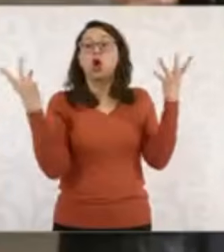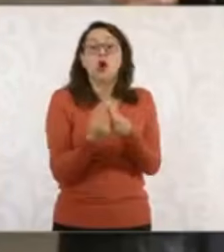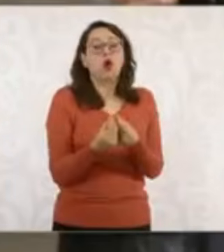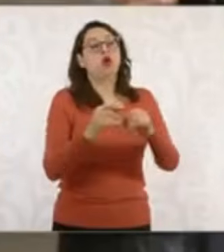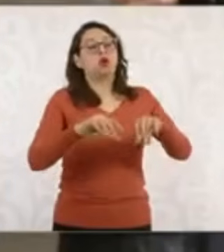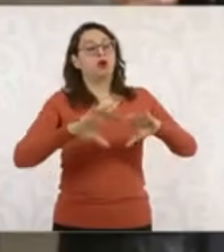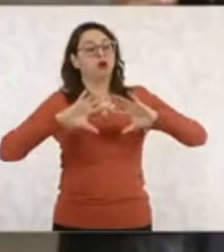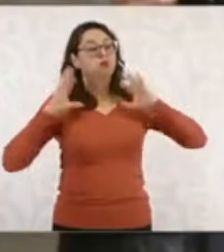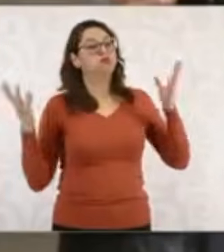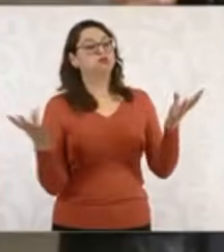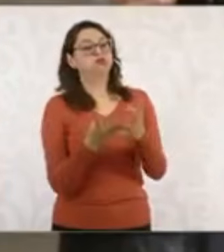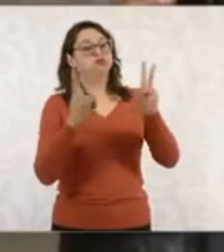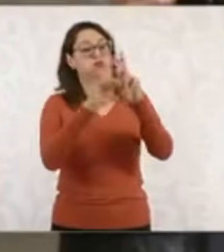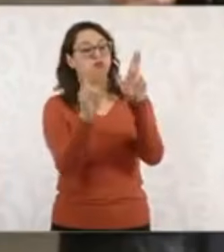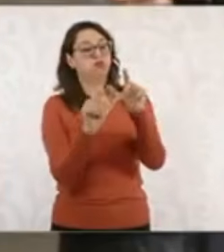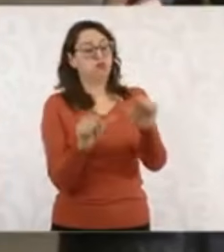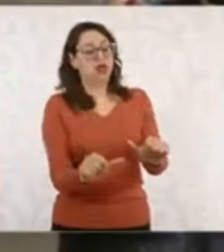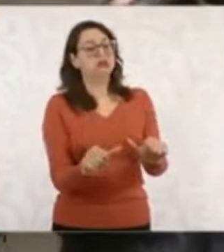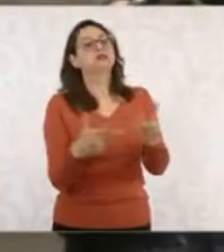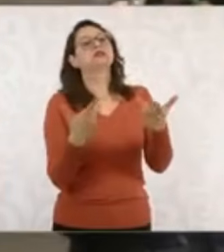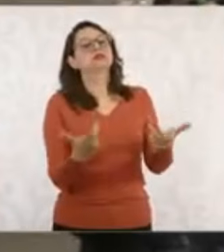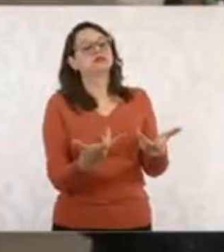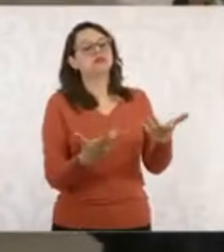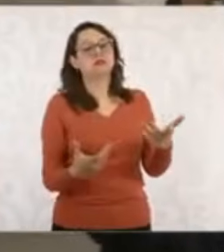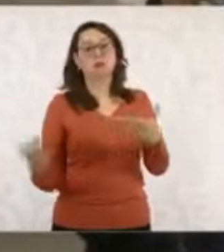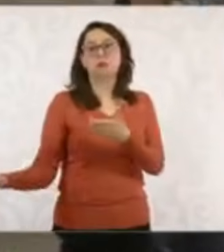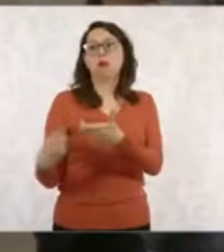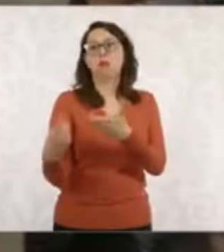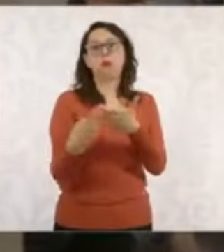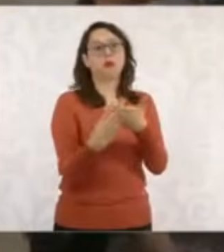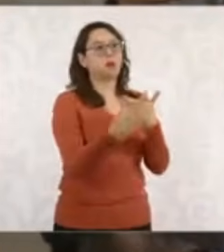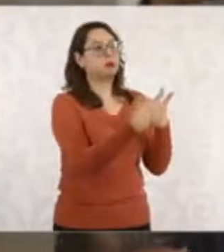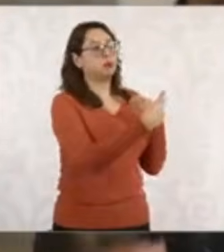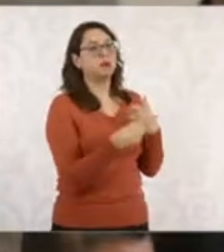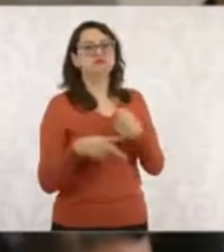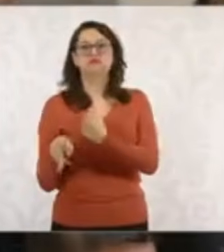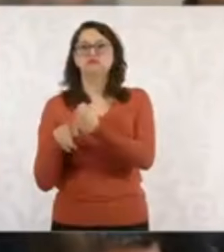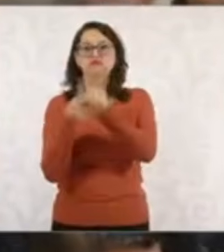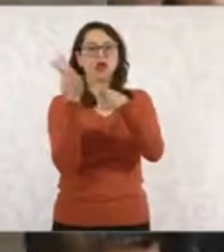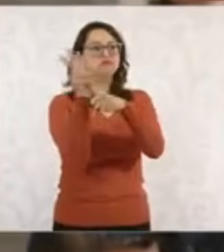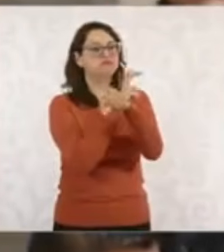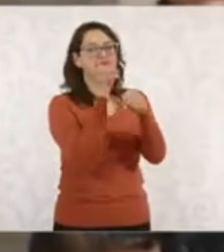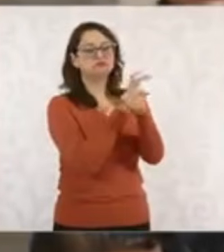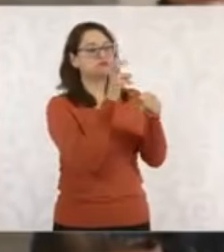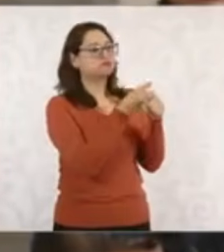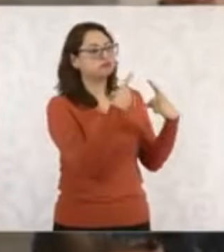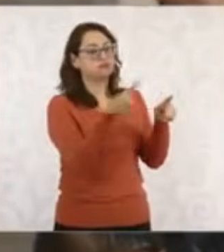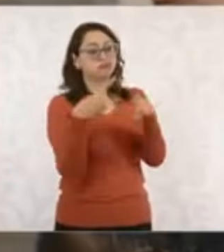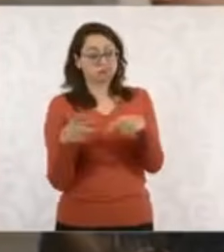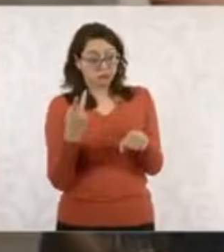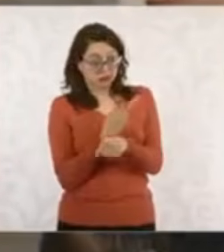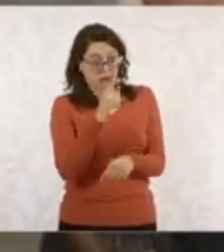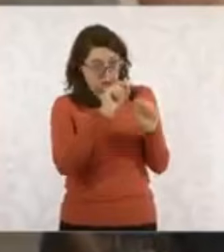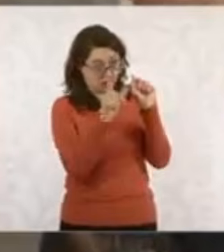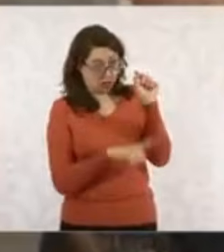en el marco del Foro Económico Mundial en Davos. Mencionaba que había invitado a distintas naciones. Yo quisiera preguntarle si ha recibido